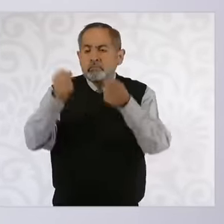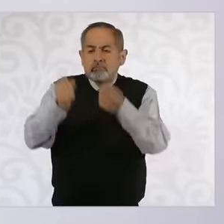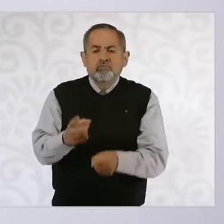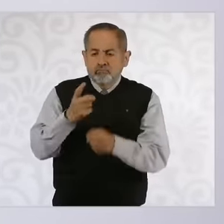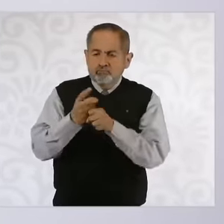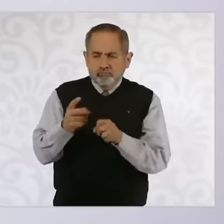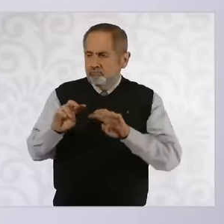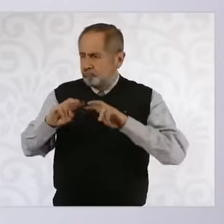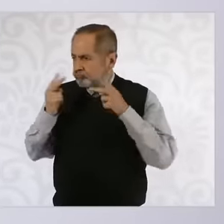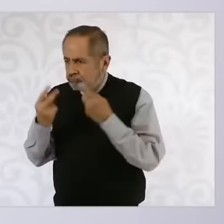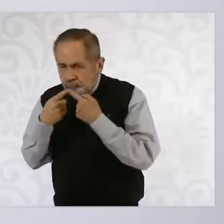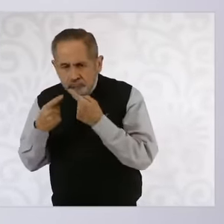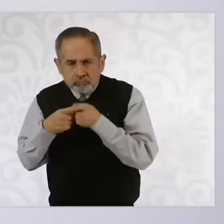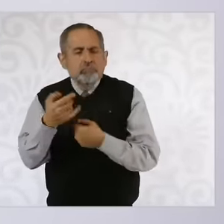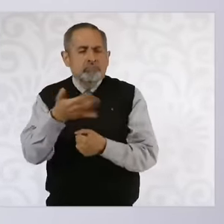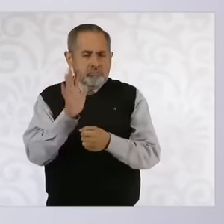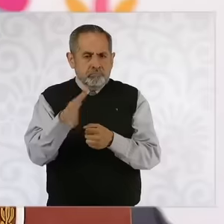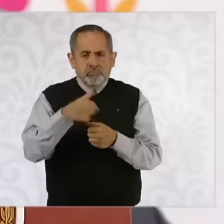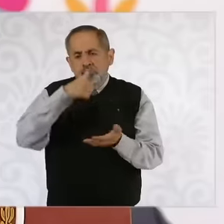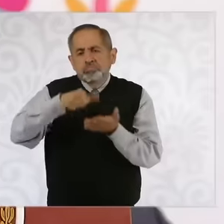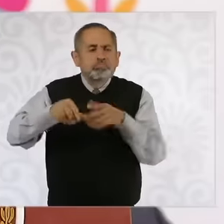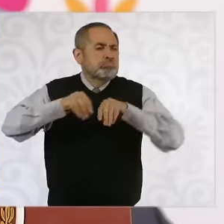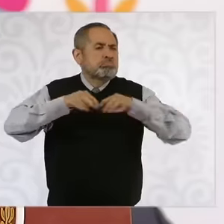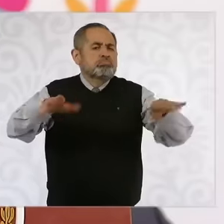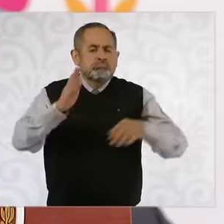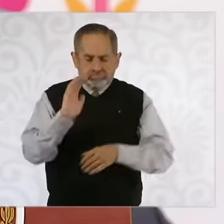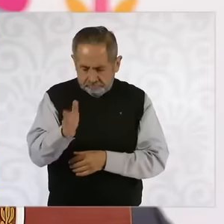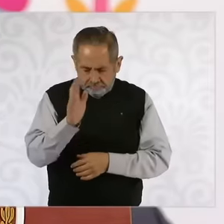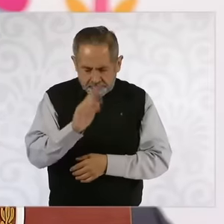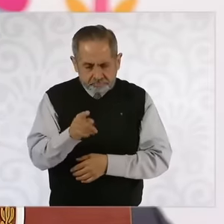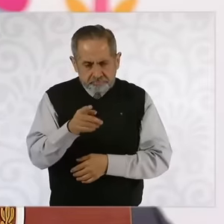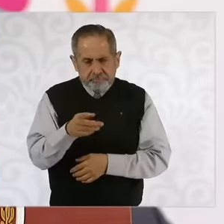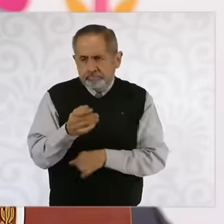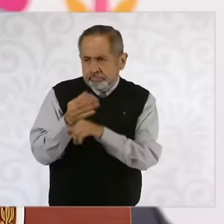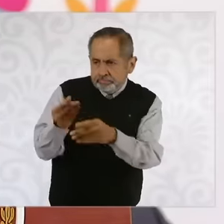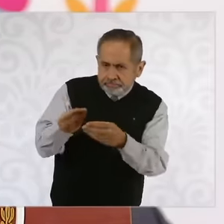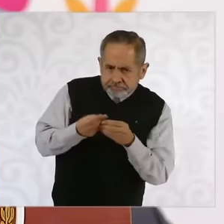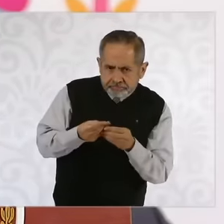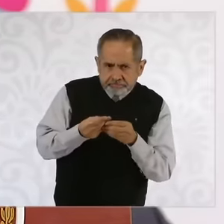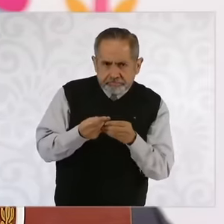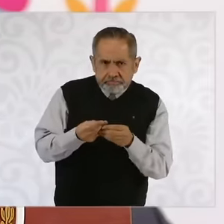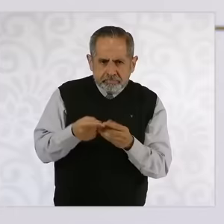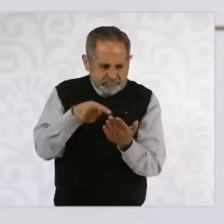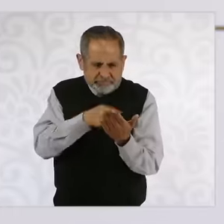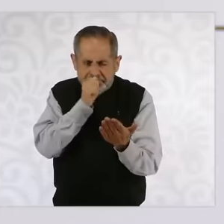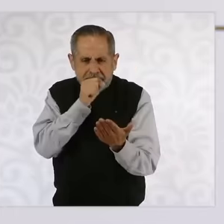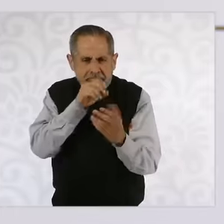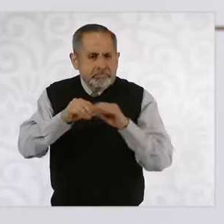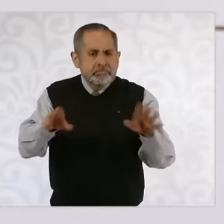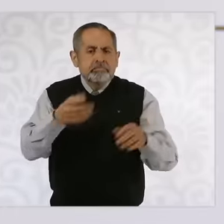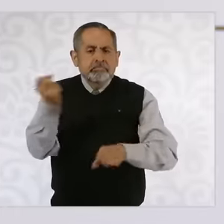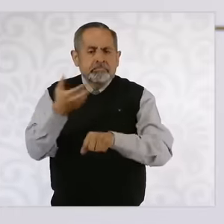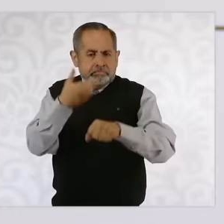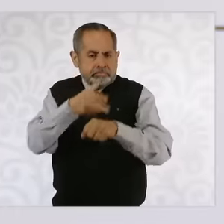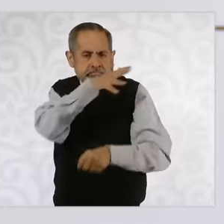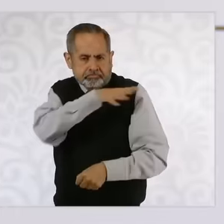ahí hicieron un boletín ellos y ahí puede informar con todo detalle el general